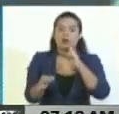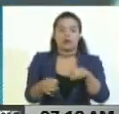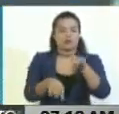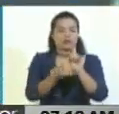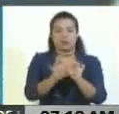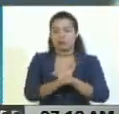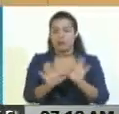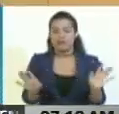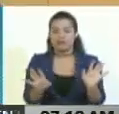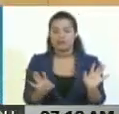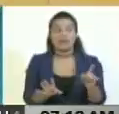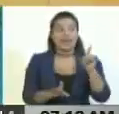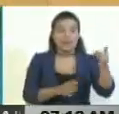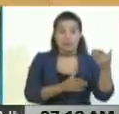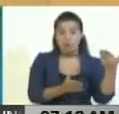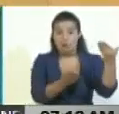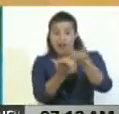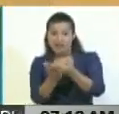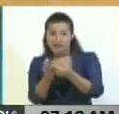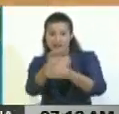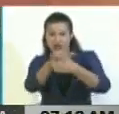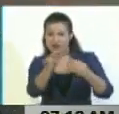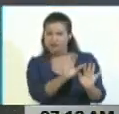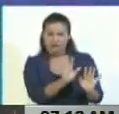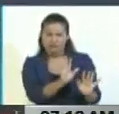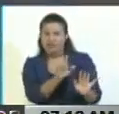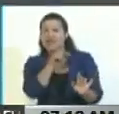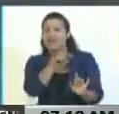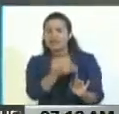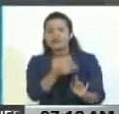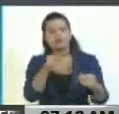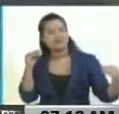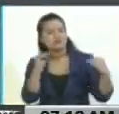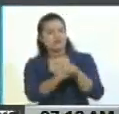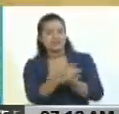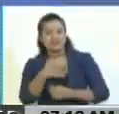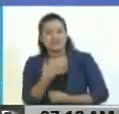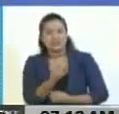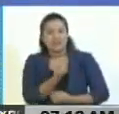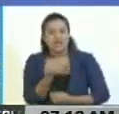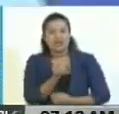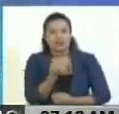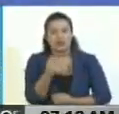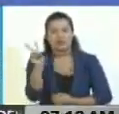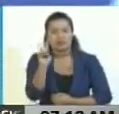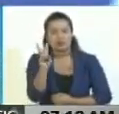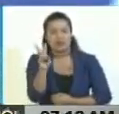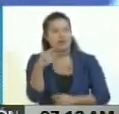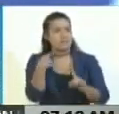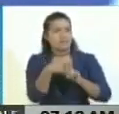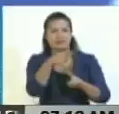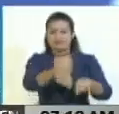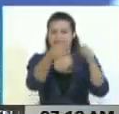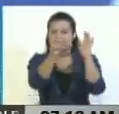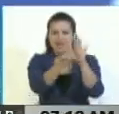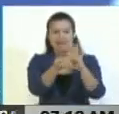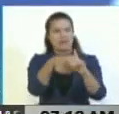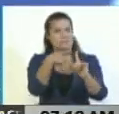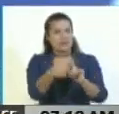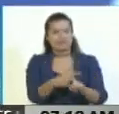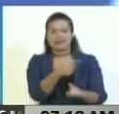proyecto constitucional. Es contraria a la esencia del pueblo venezolano. Es tan ilegal y criminal como inescrupulosa